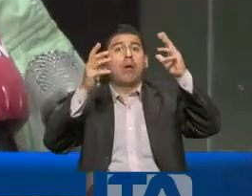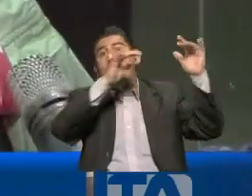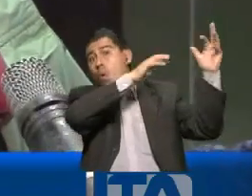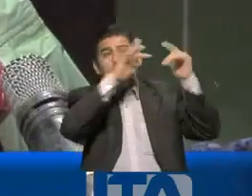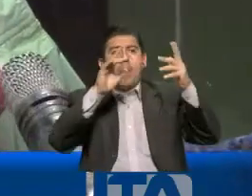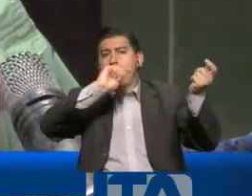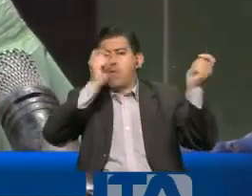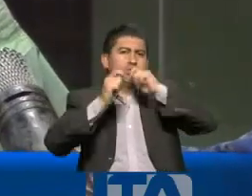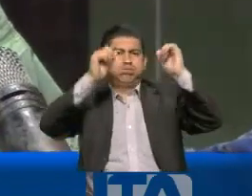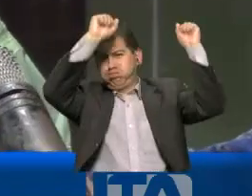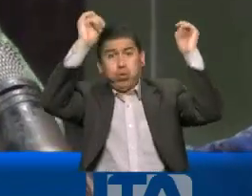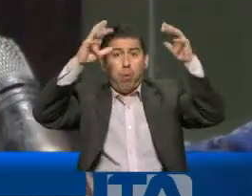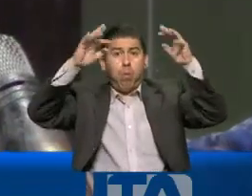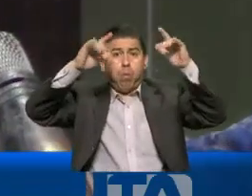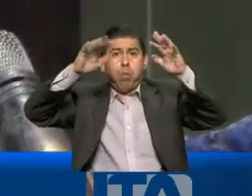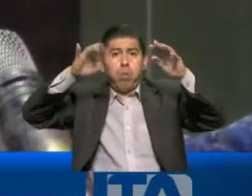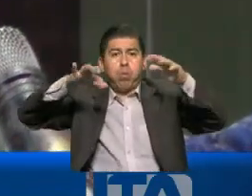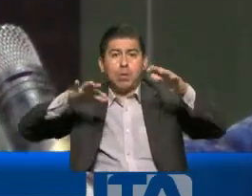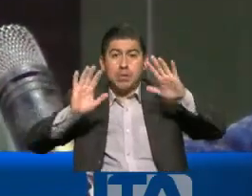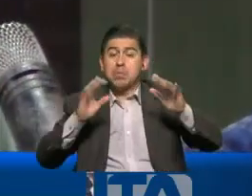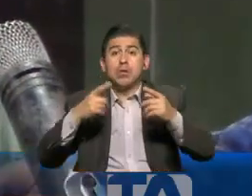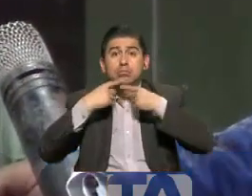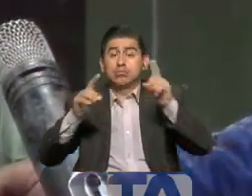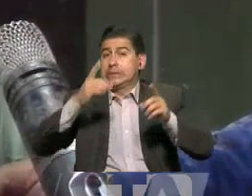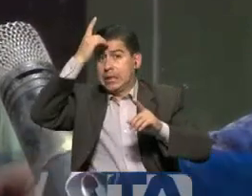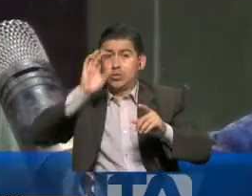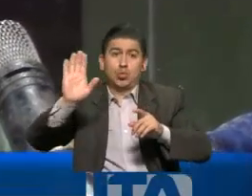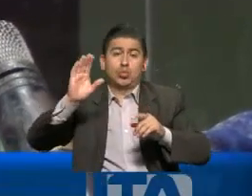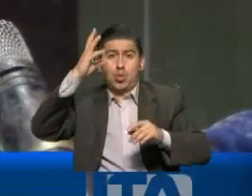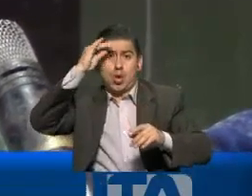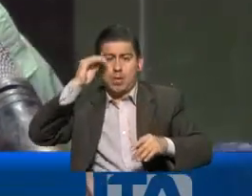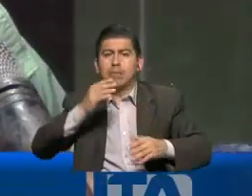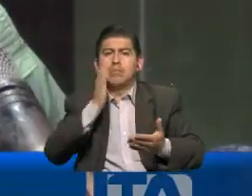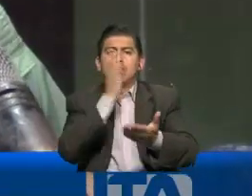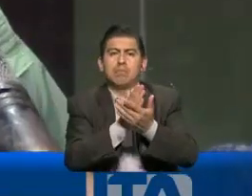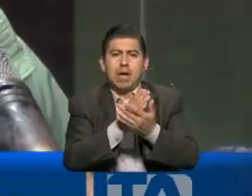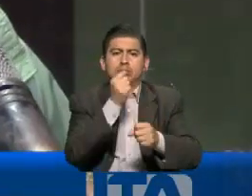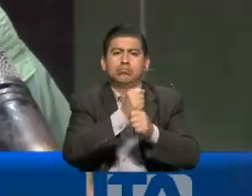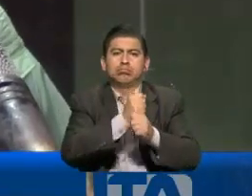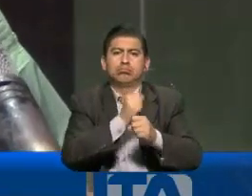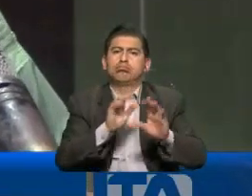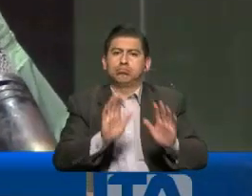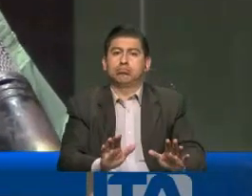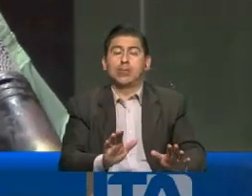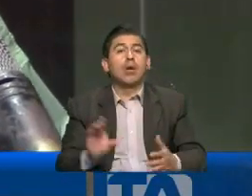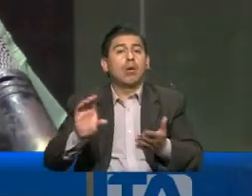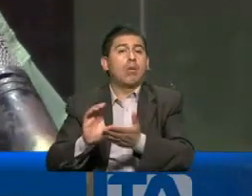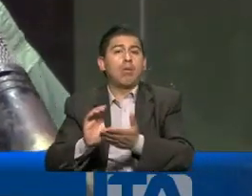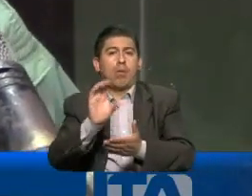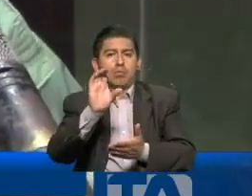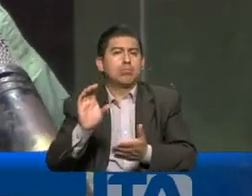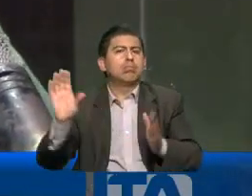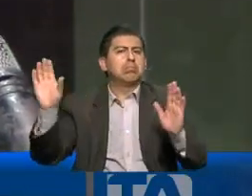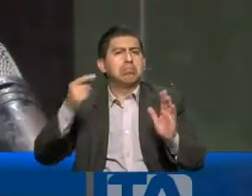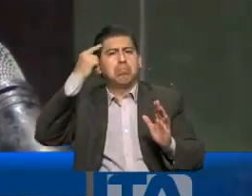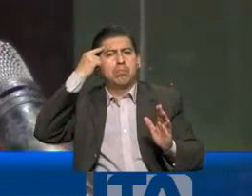sido la suspensión de la jornada laboral tanto en el sector público como en el sector privado. Como segundo, el colegiado ha tomado la decisión